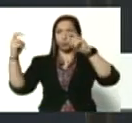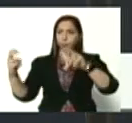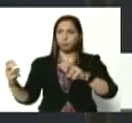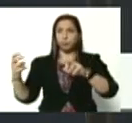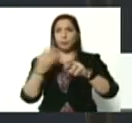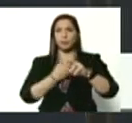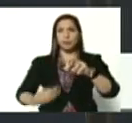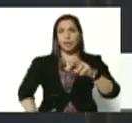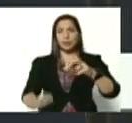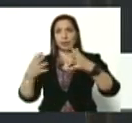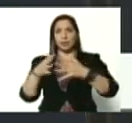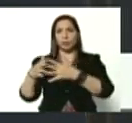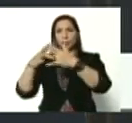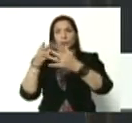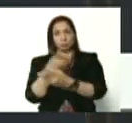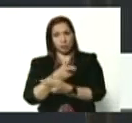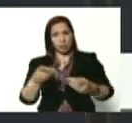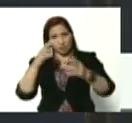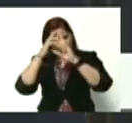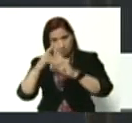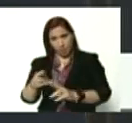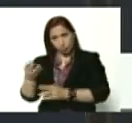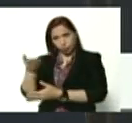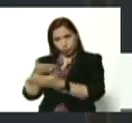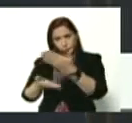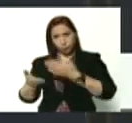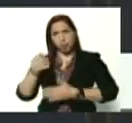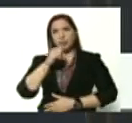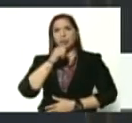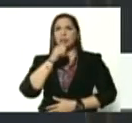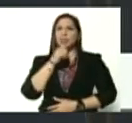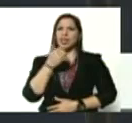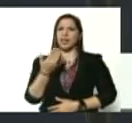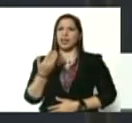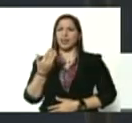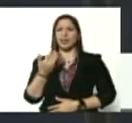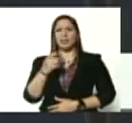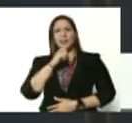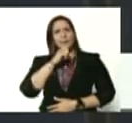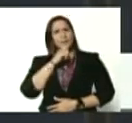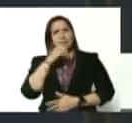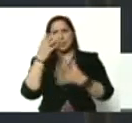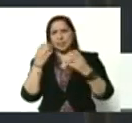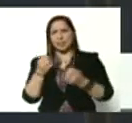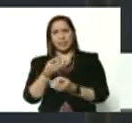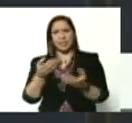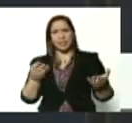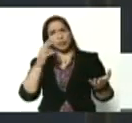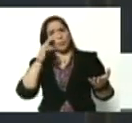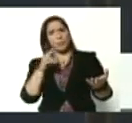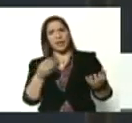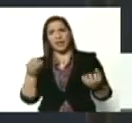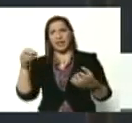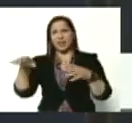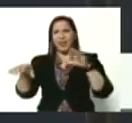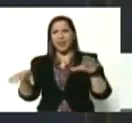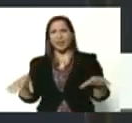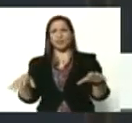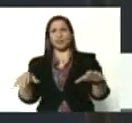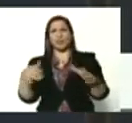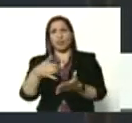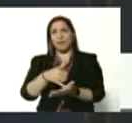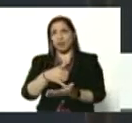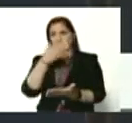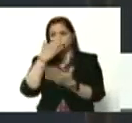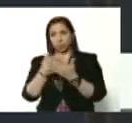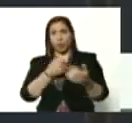con sentido de dignidad y respeto hay quienes les cuesta entender esto y ven en ello una señal de entreguismo debilidad a